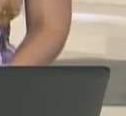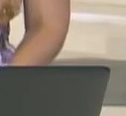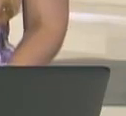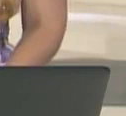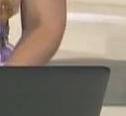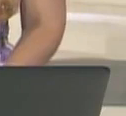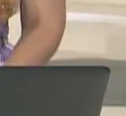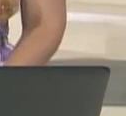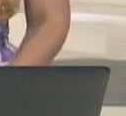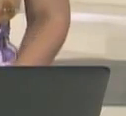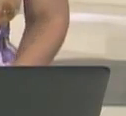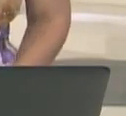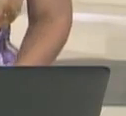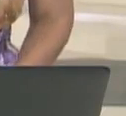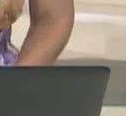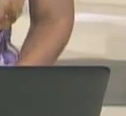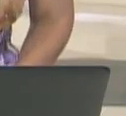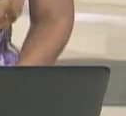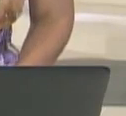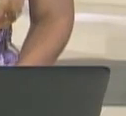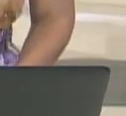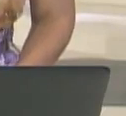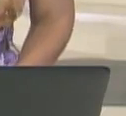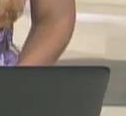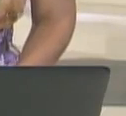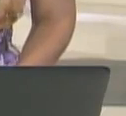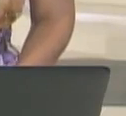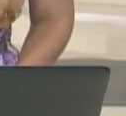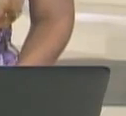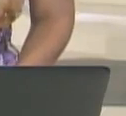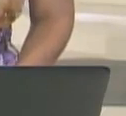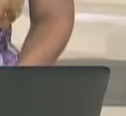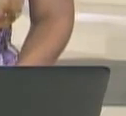acordados y actualizar de manera permanente. Así vamos a despedir este contacto en directo.